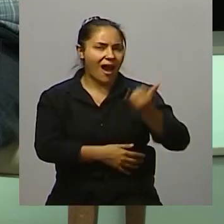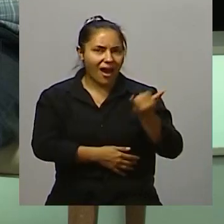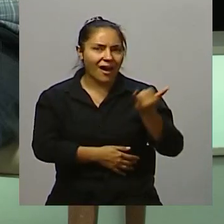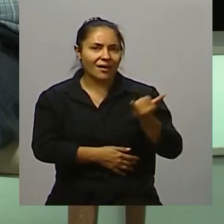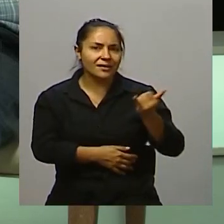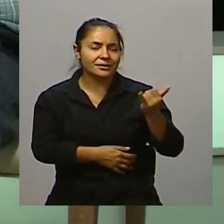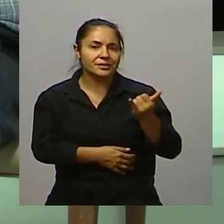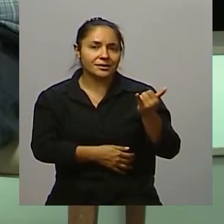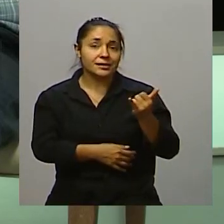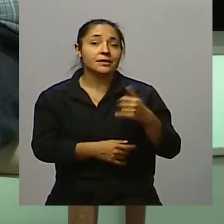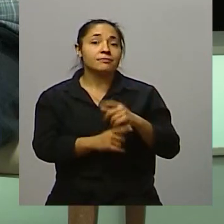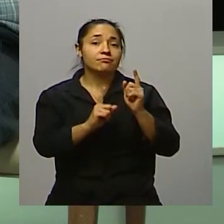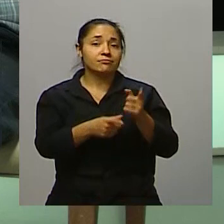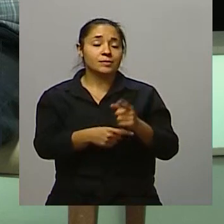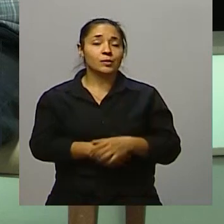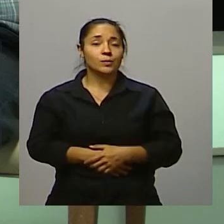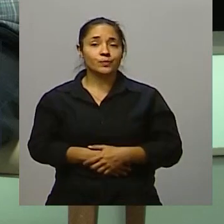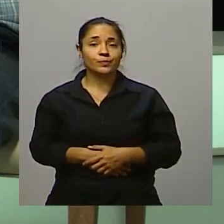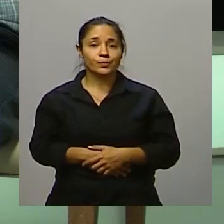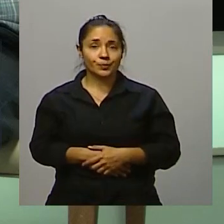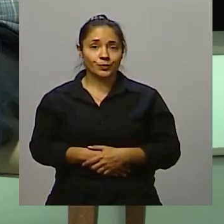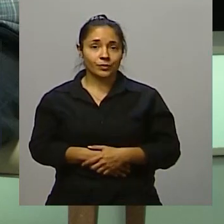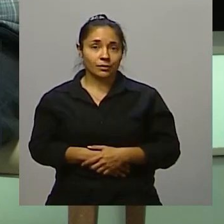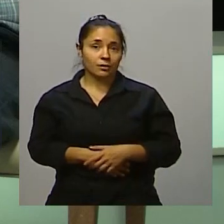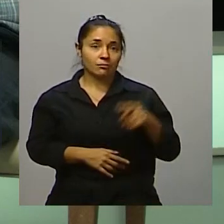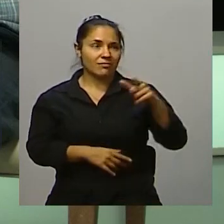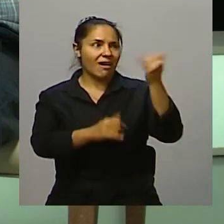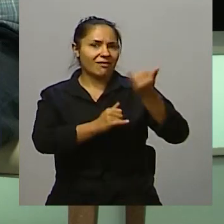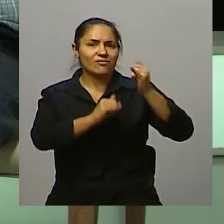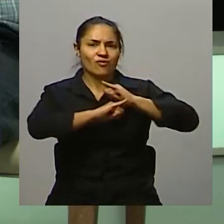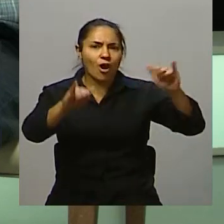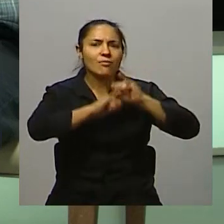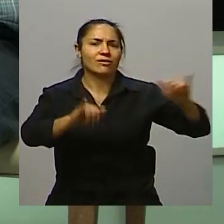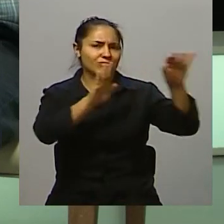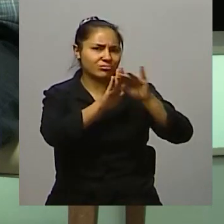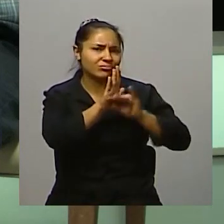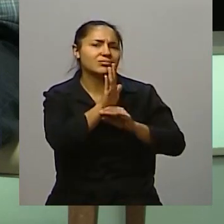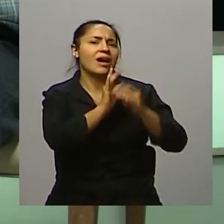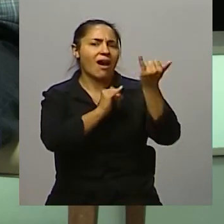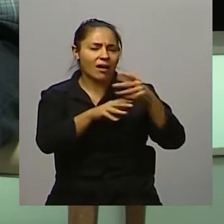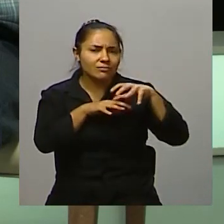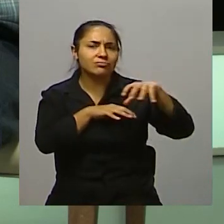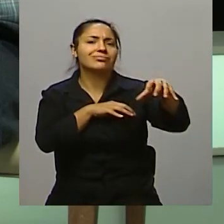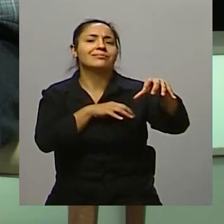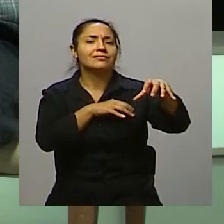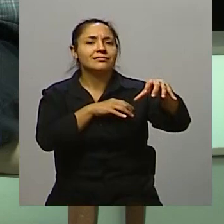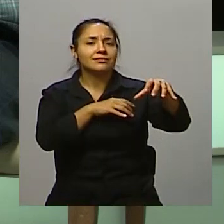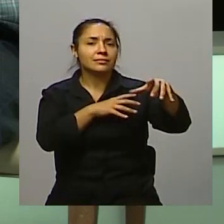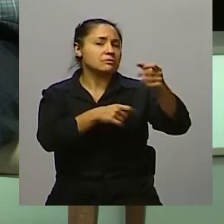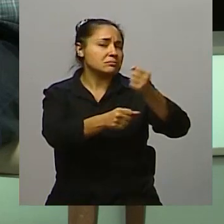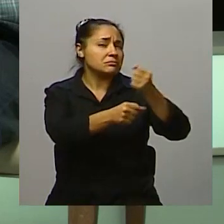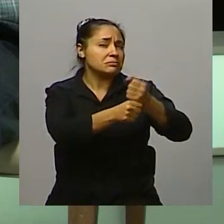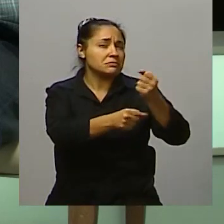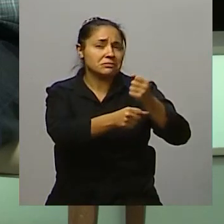y hago mención a eso, pero fundamentalmente cuenta con toda la información, hay una unidad rectora central que ya tiene todos